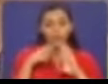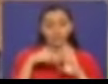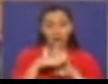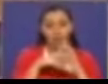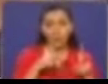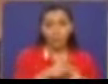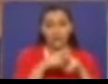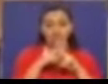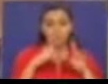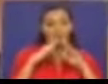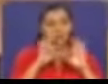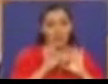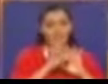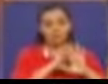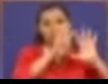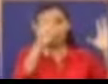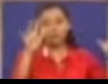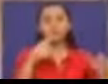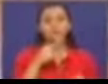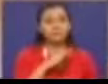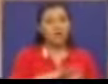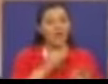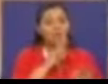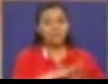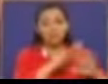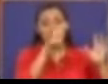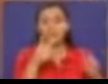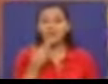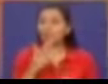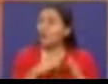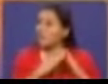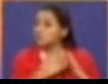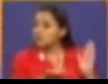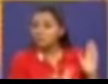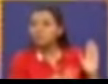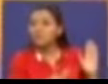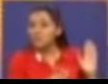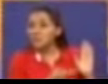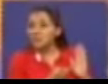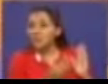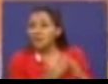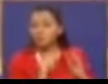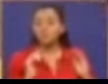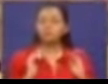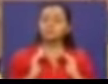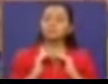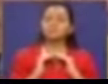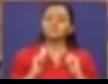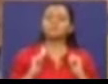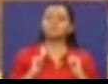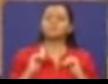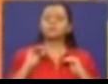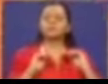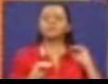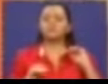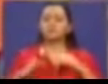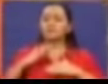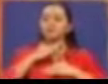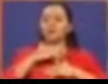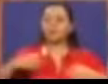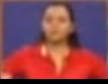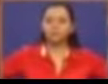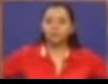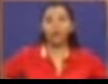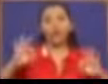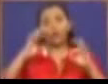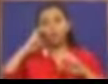la necesitamos, la vamos a rematar. Así que si hay algún interesado que quiera tener una finca de descanso con piscina, con sauna, con turco, o quiera hacer un